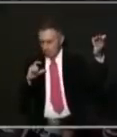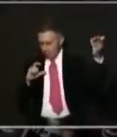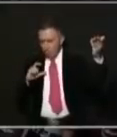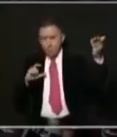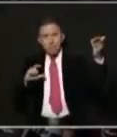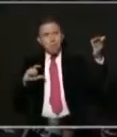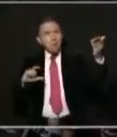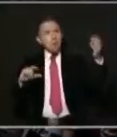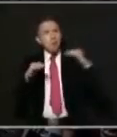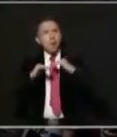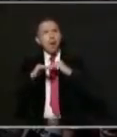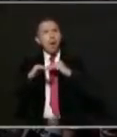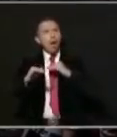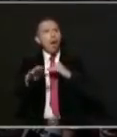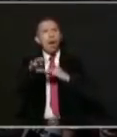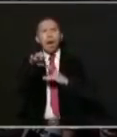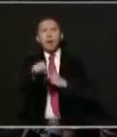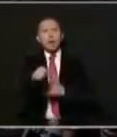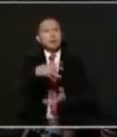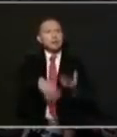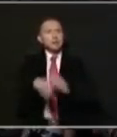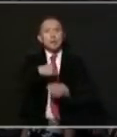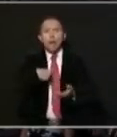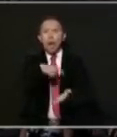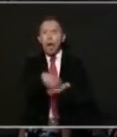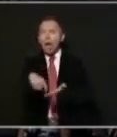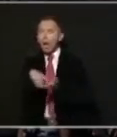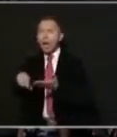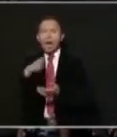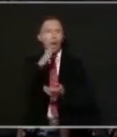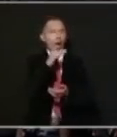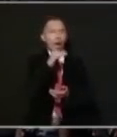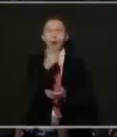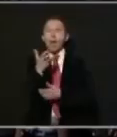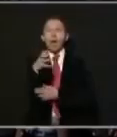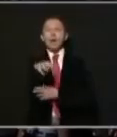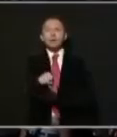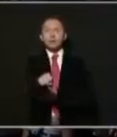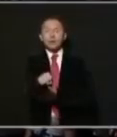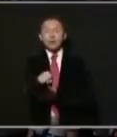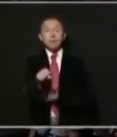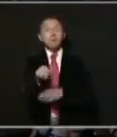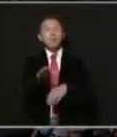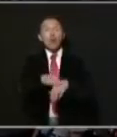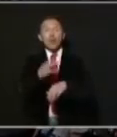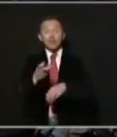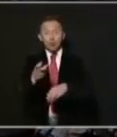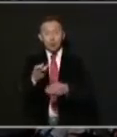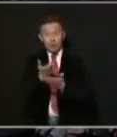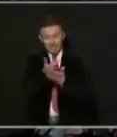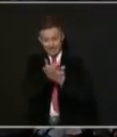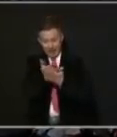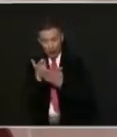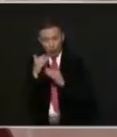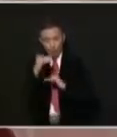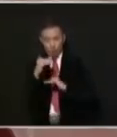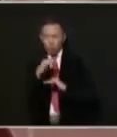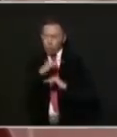Por eso, mínimo que todos los aumentos al salario por